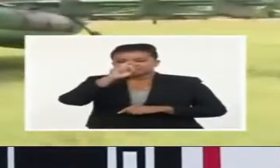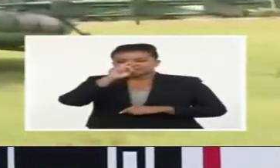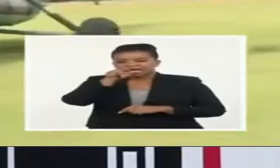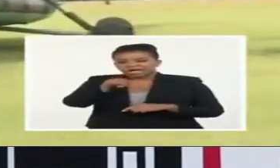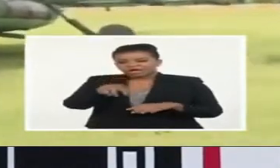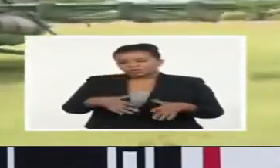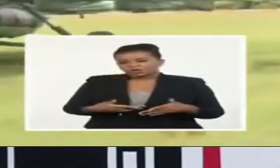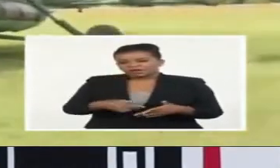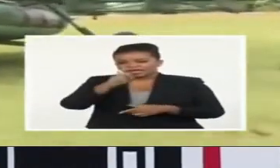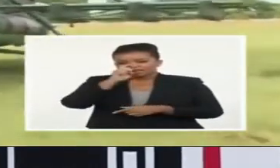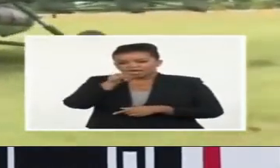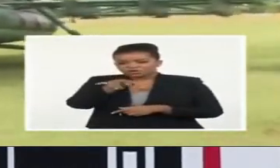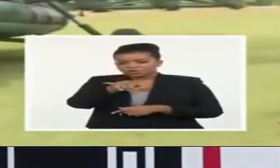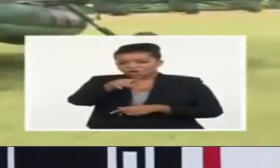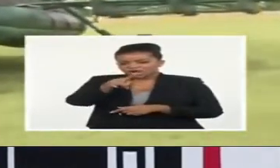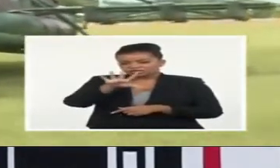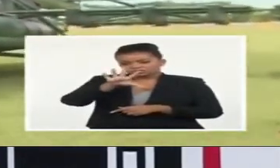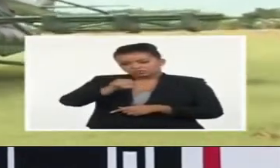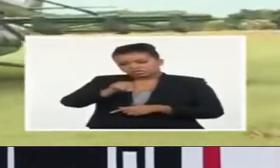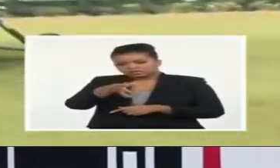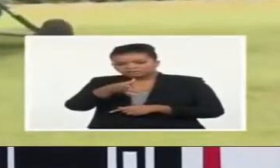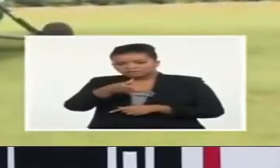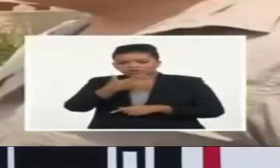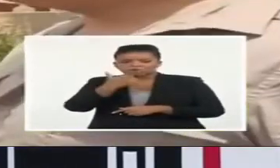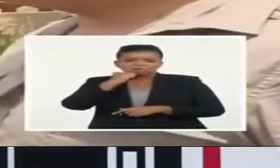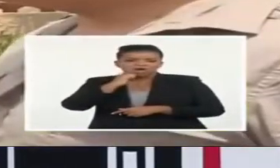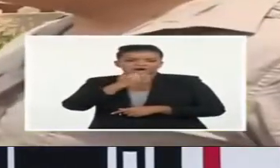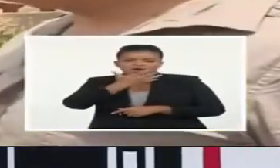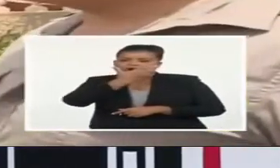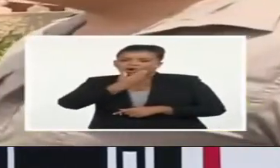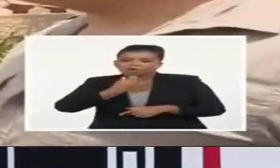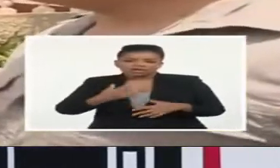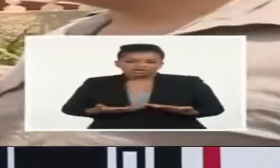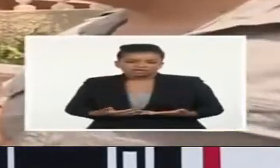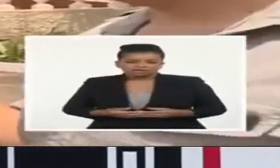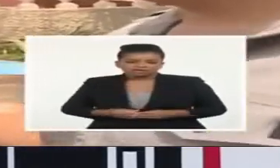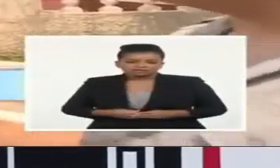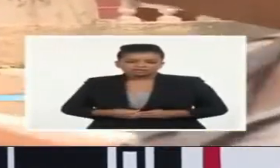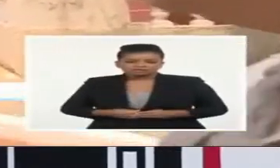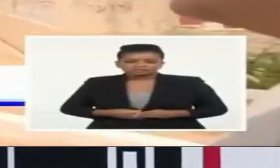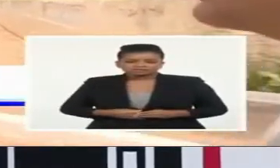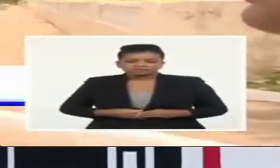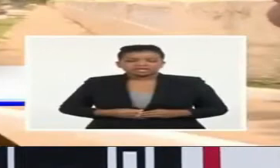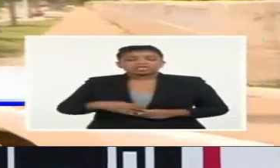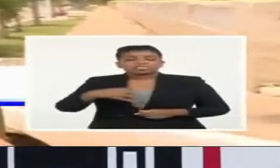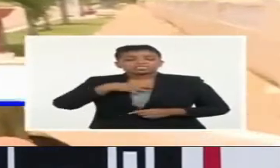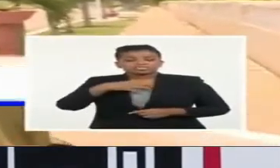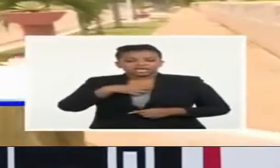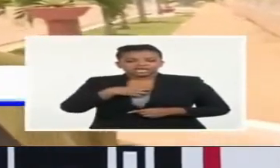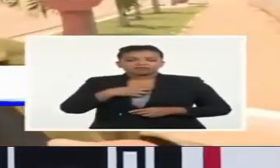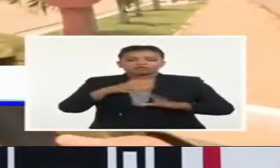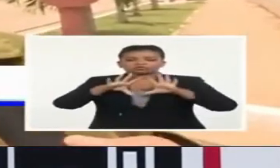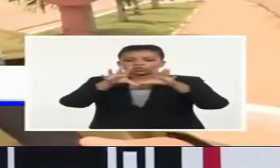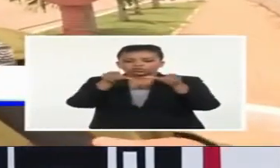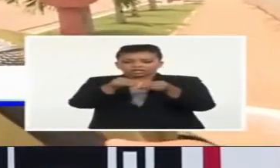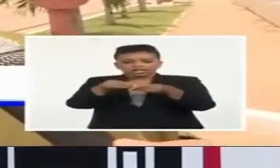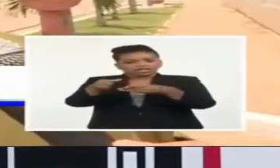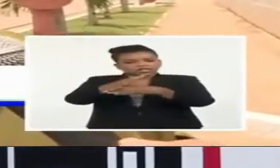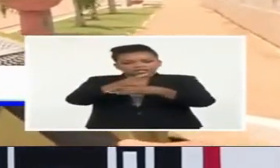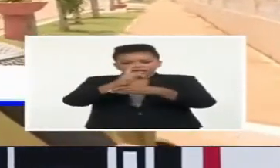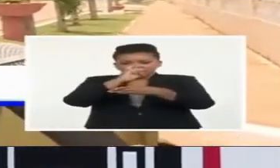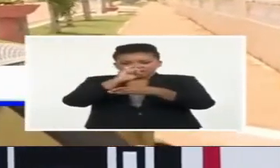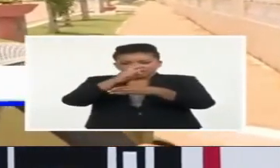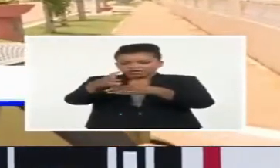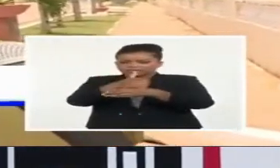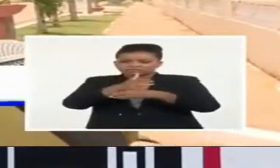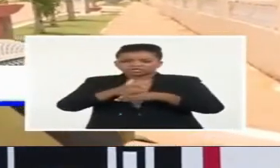o 14 bomberos, pegarlos al tanque lo más posible para que no colapse el